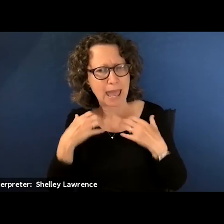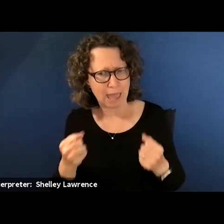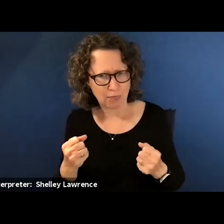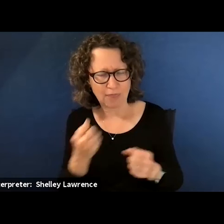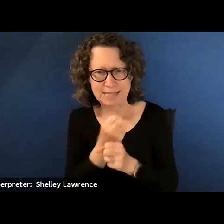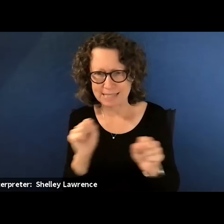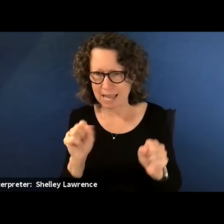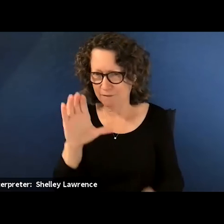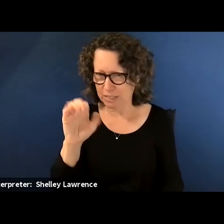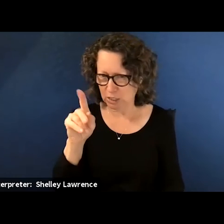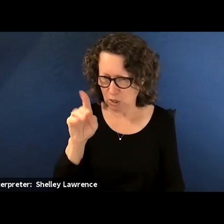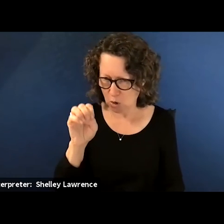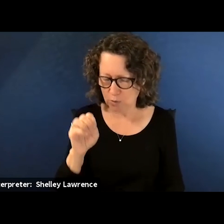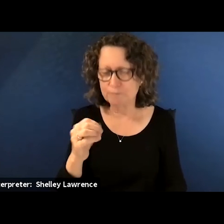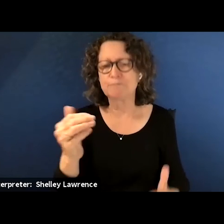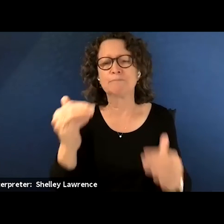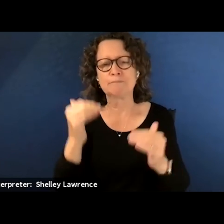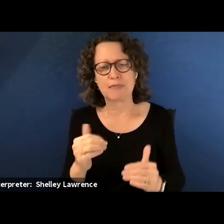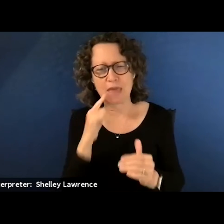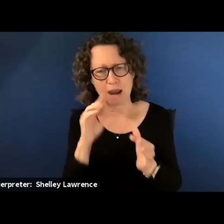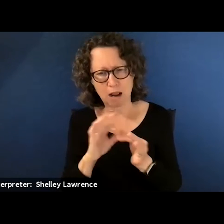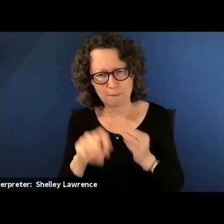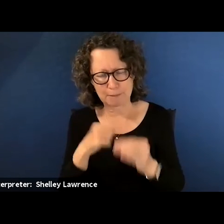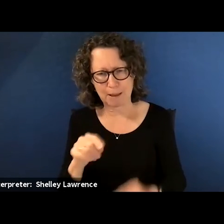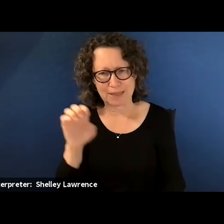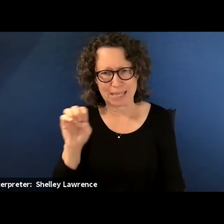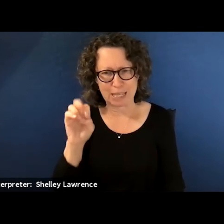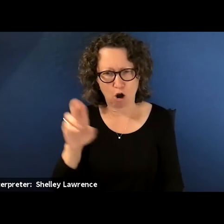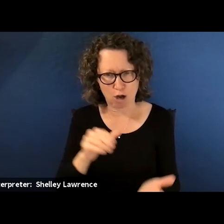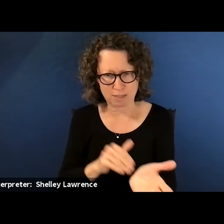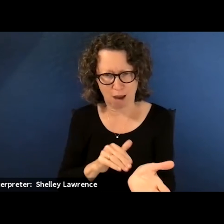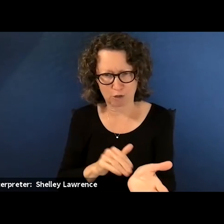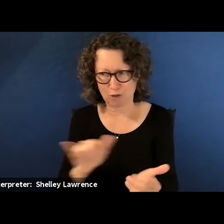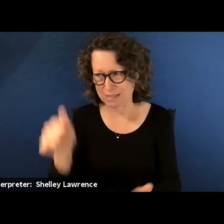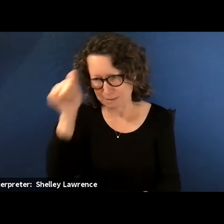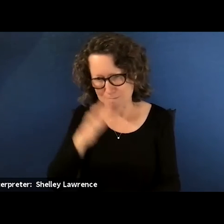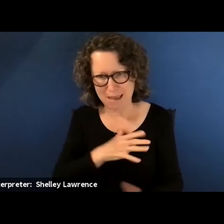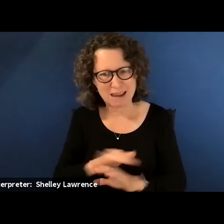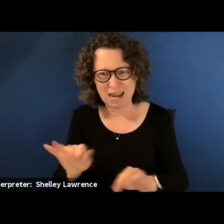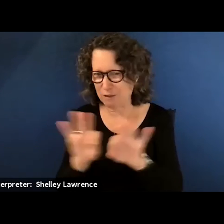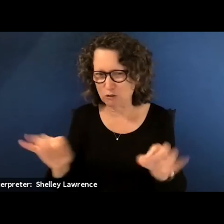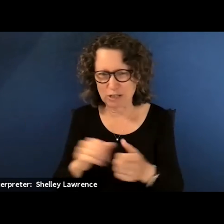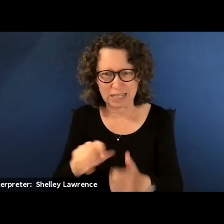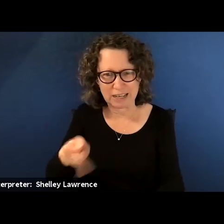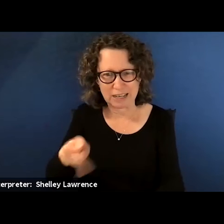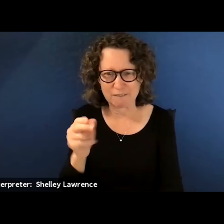de California, el Código de Salud y Seguridad.